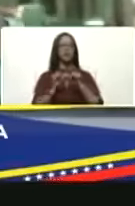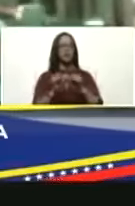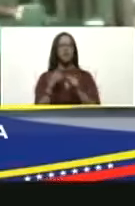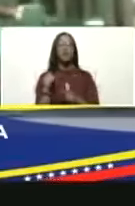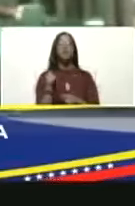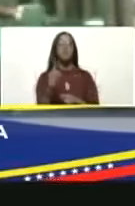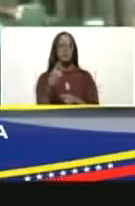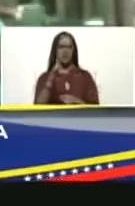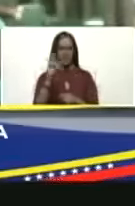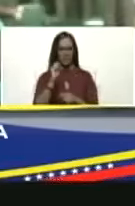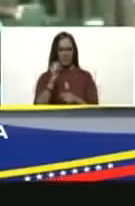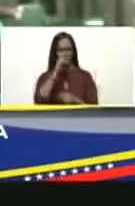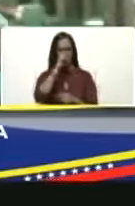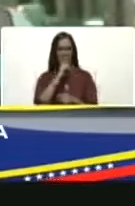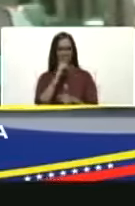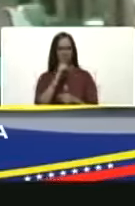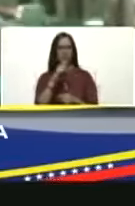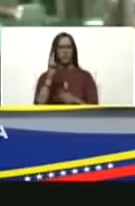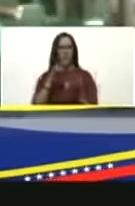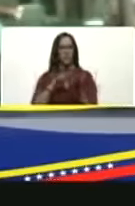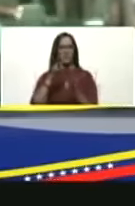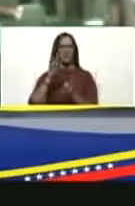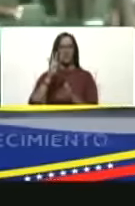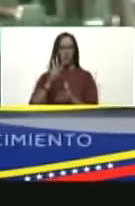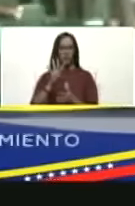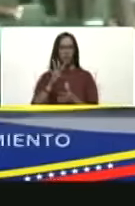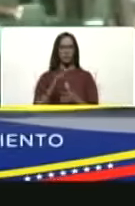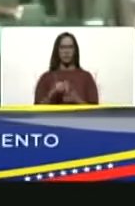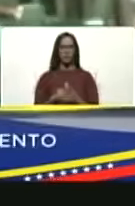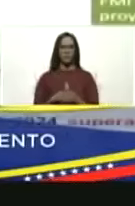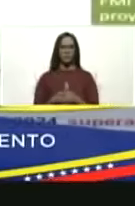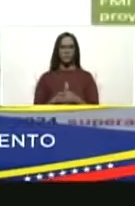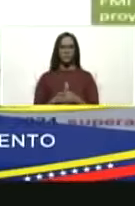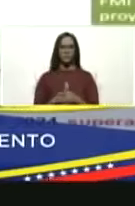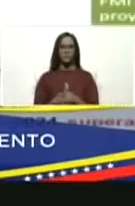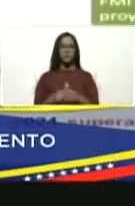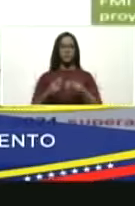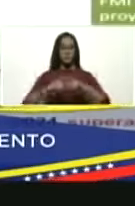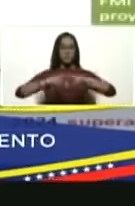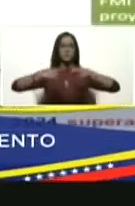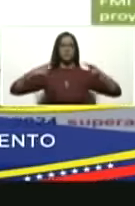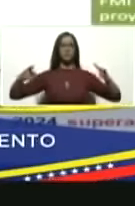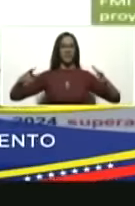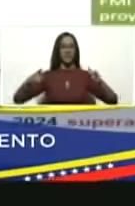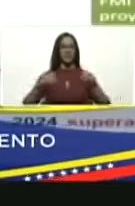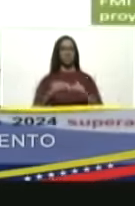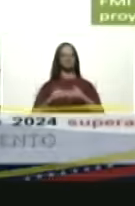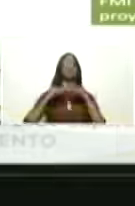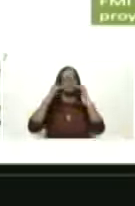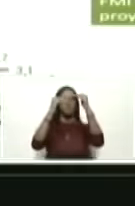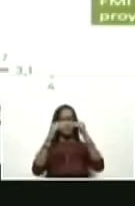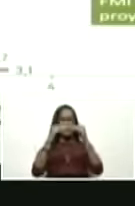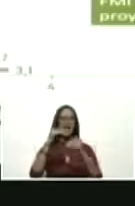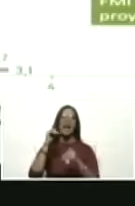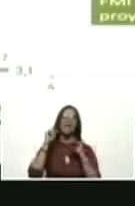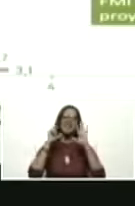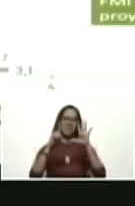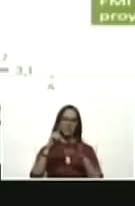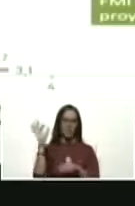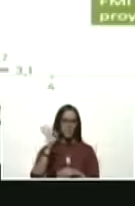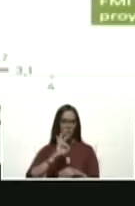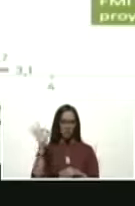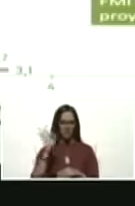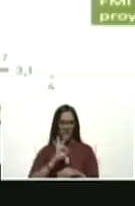primer trimestre del año 2024, el crecimiento ha sido superior al